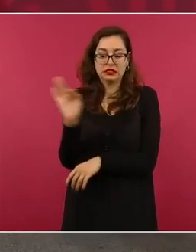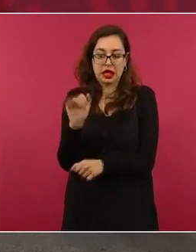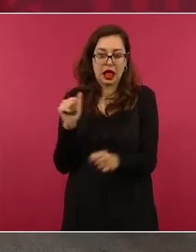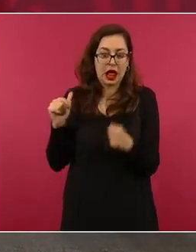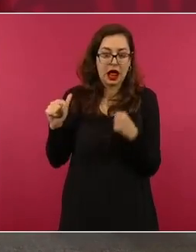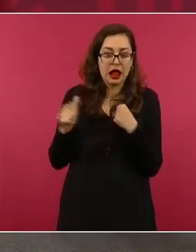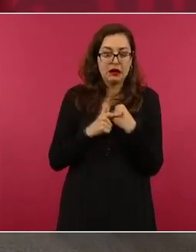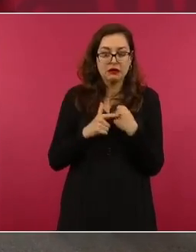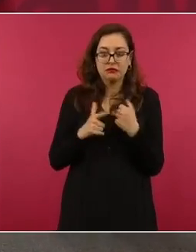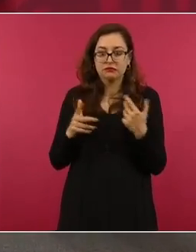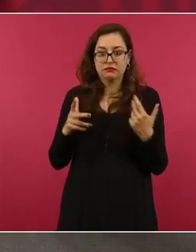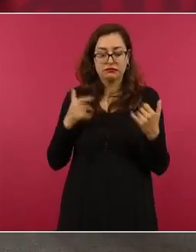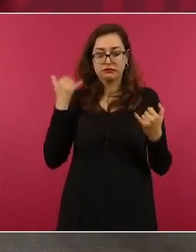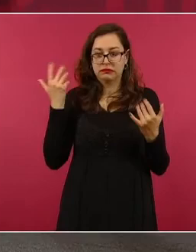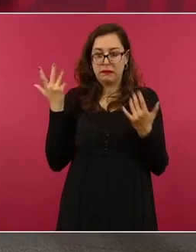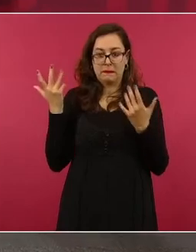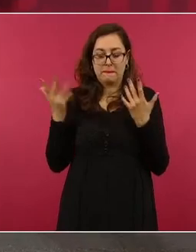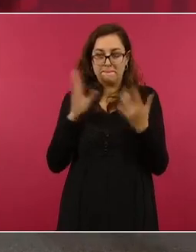muy